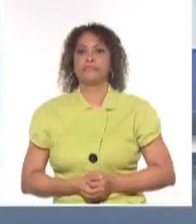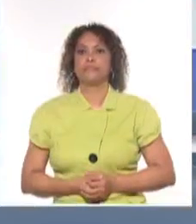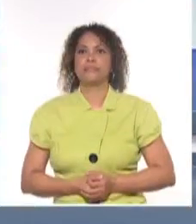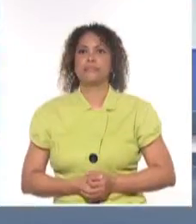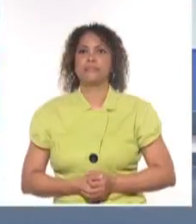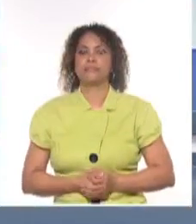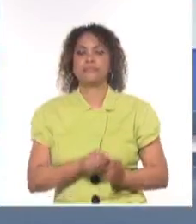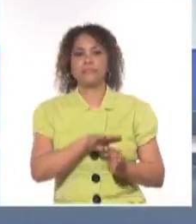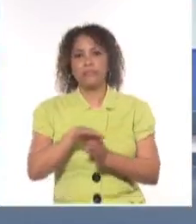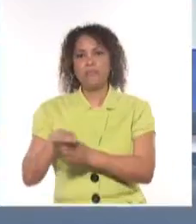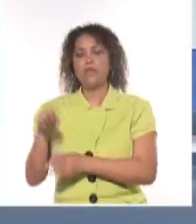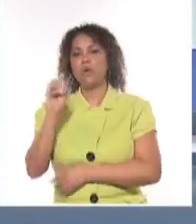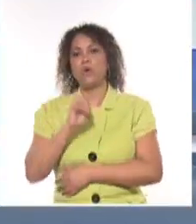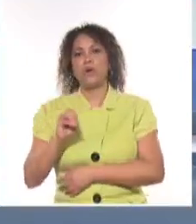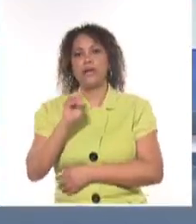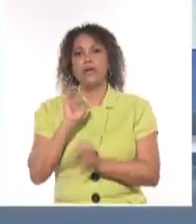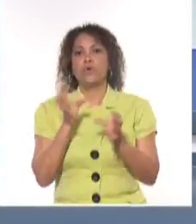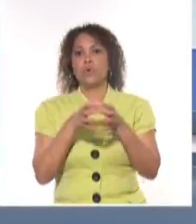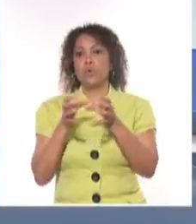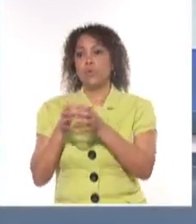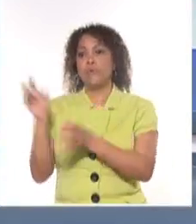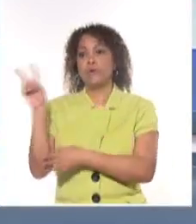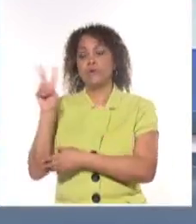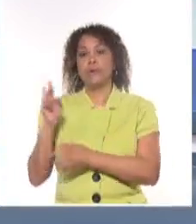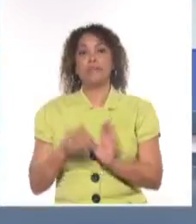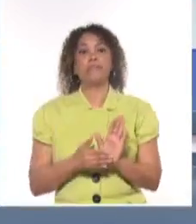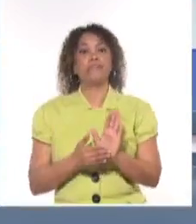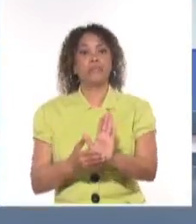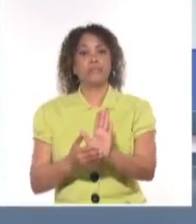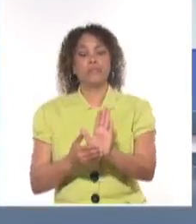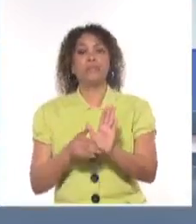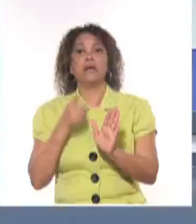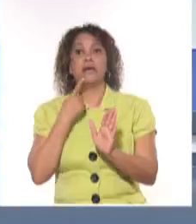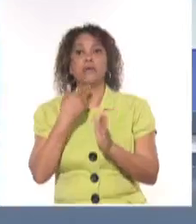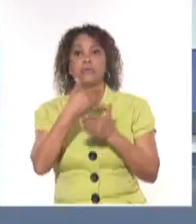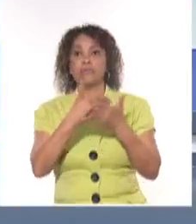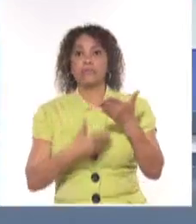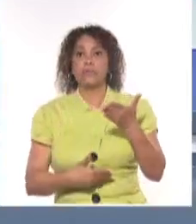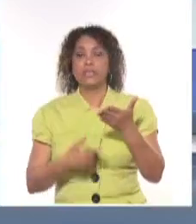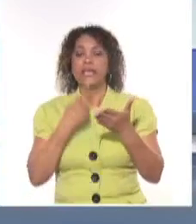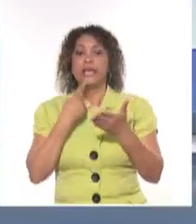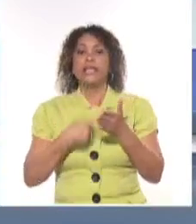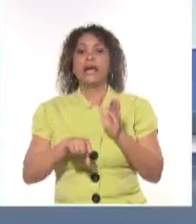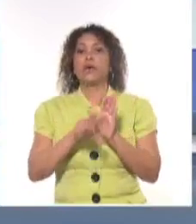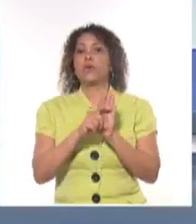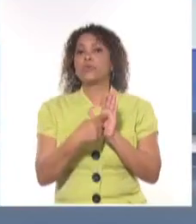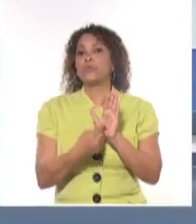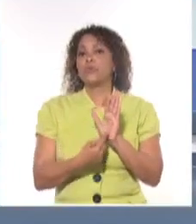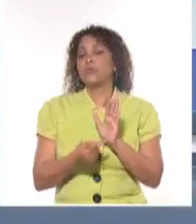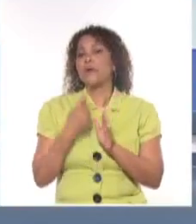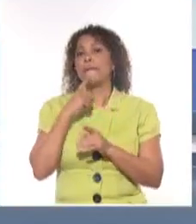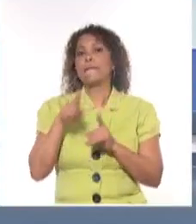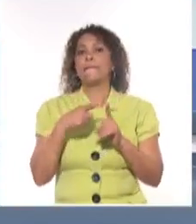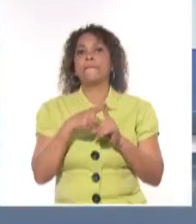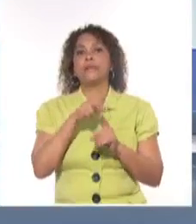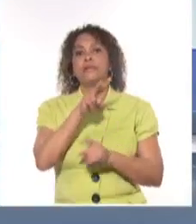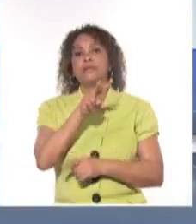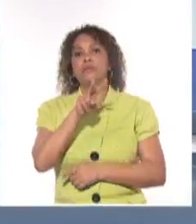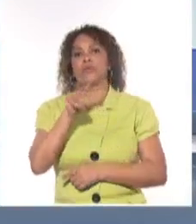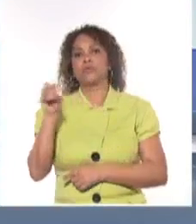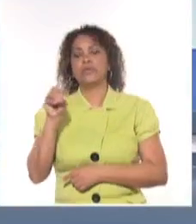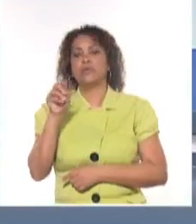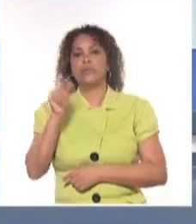Y organizaciones venezolanas presentaron un recurso de inconstitucionalidad en favor de cerca de 200